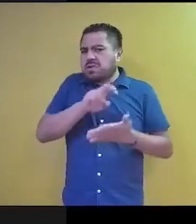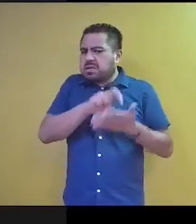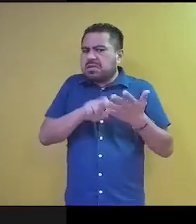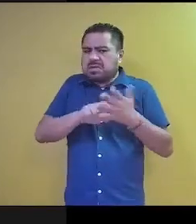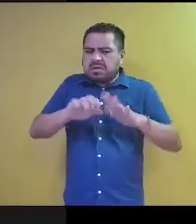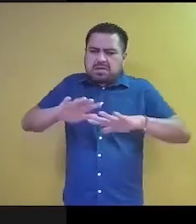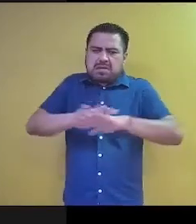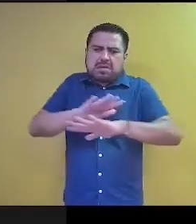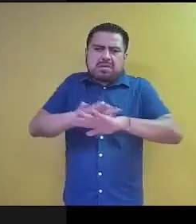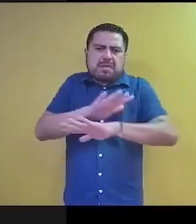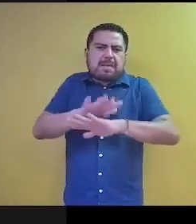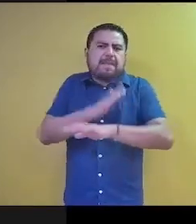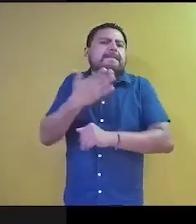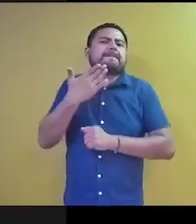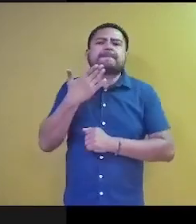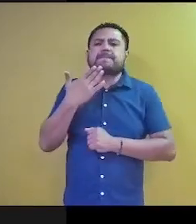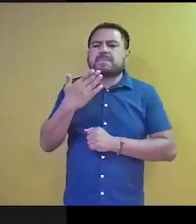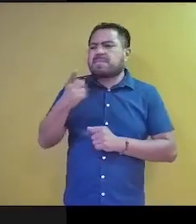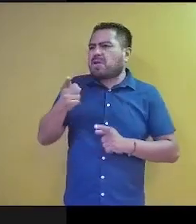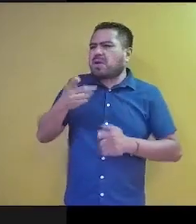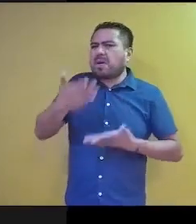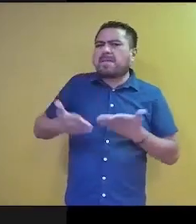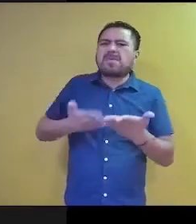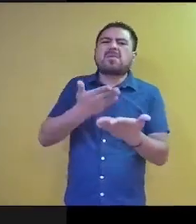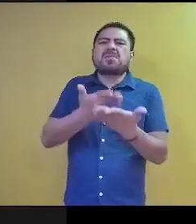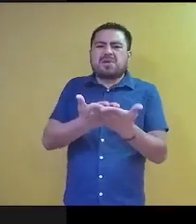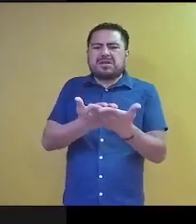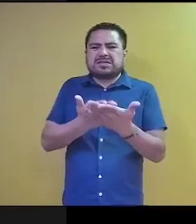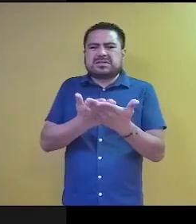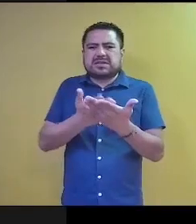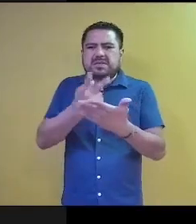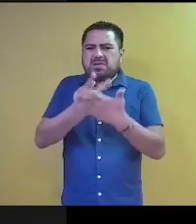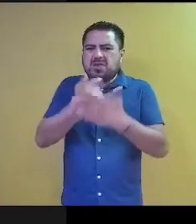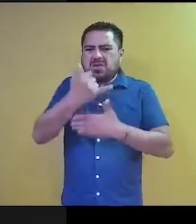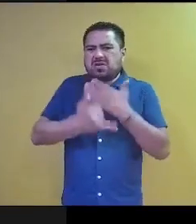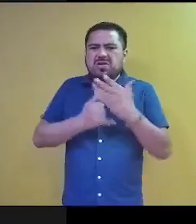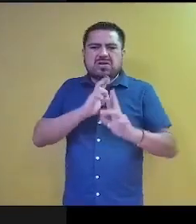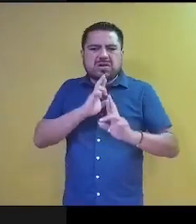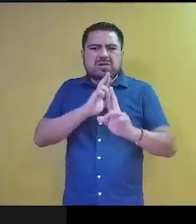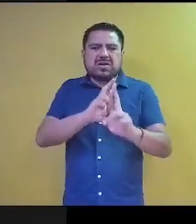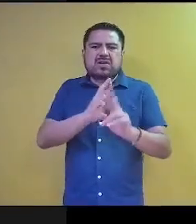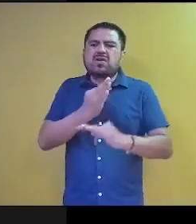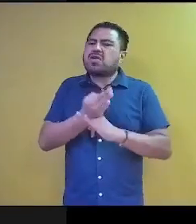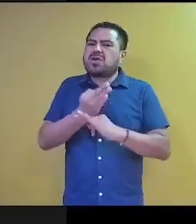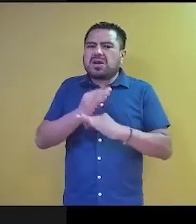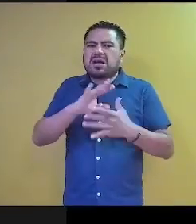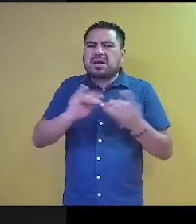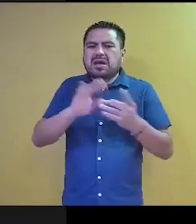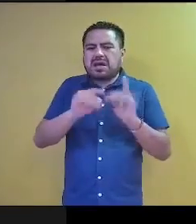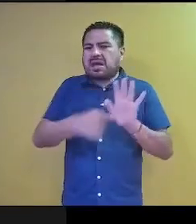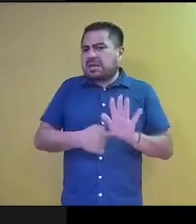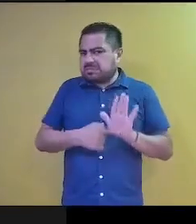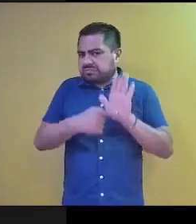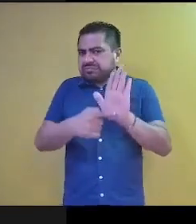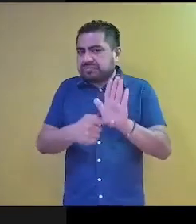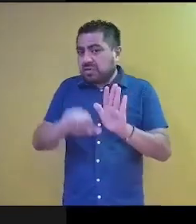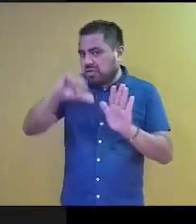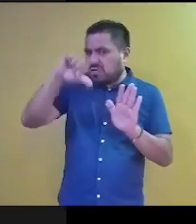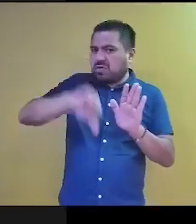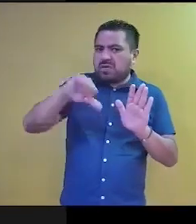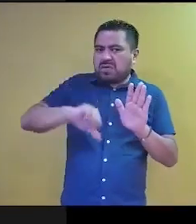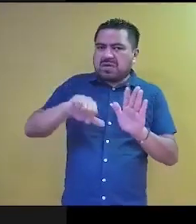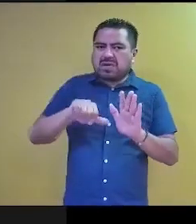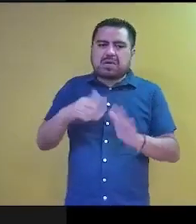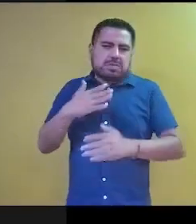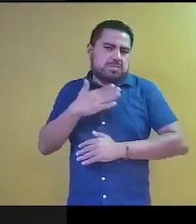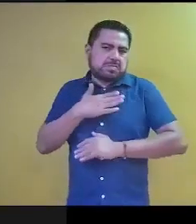modificaciones correspondientes a la propuesta del proyecto de resolución que se les ha puesto a consideración por la